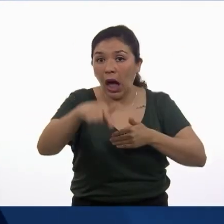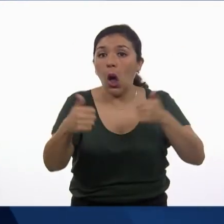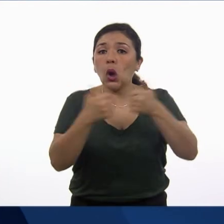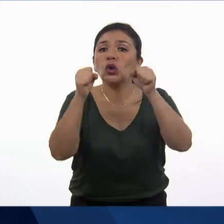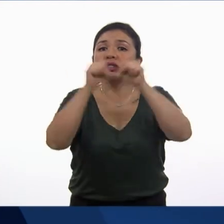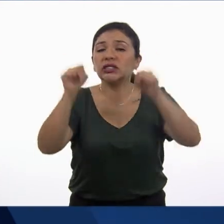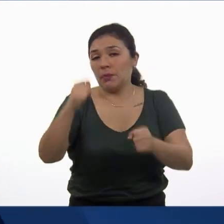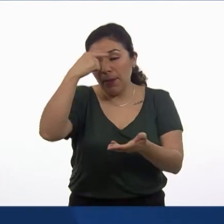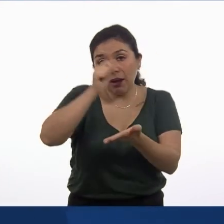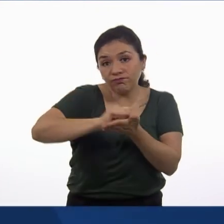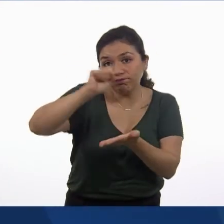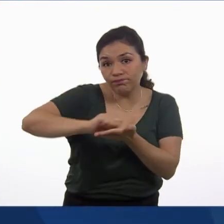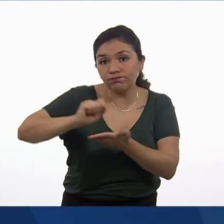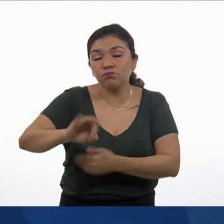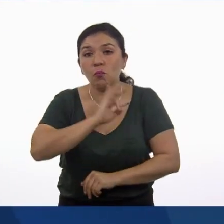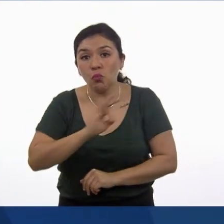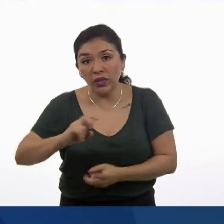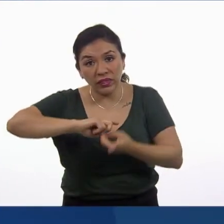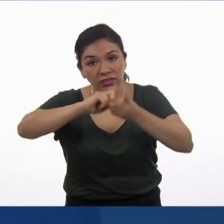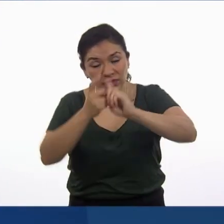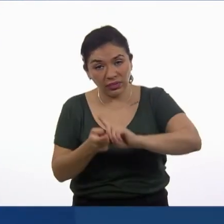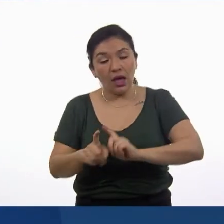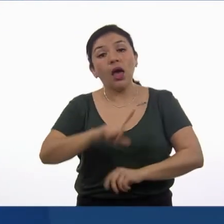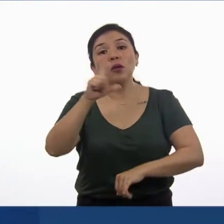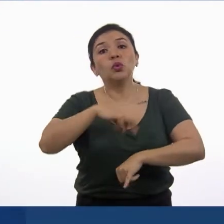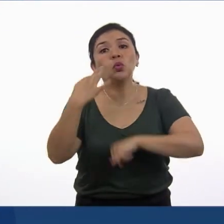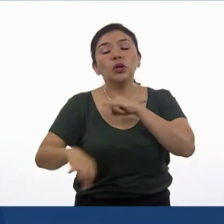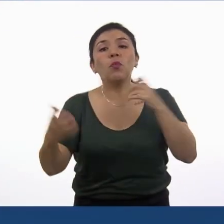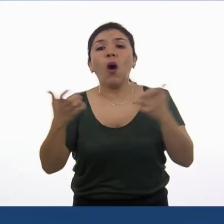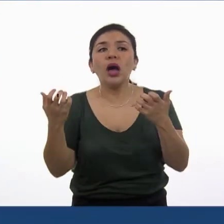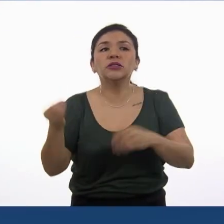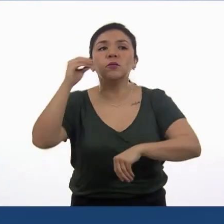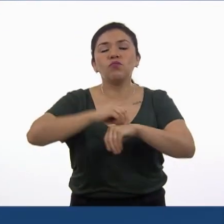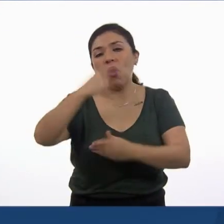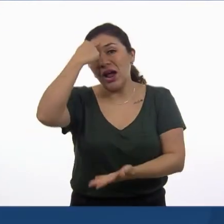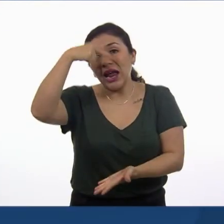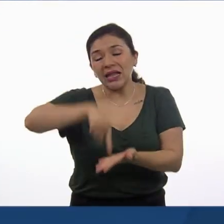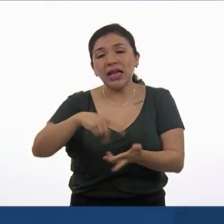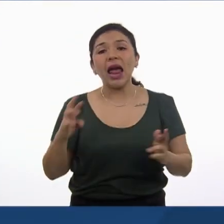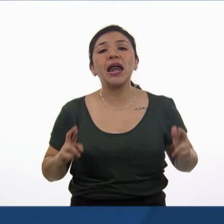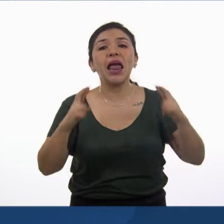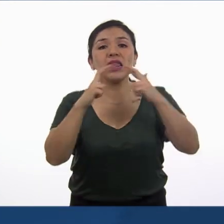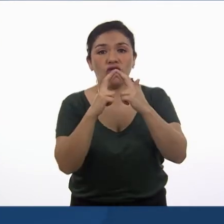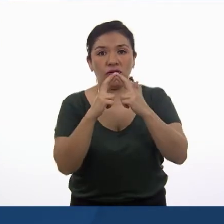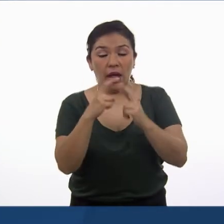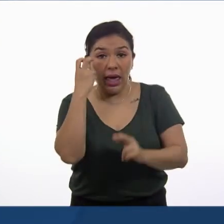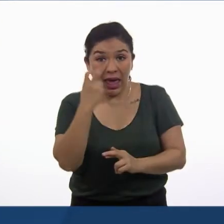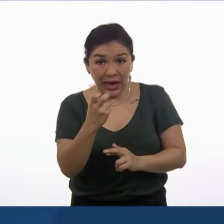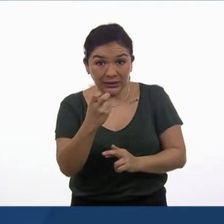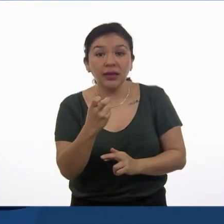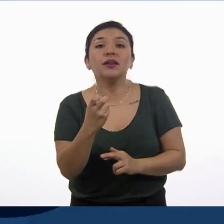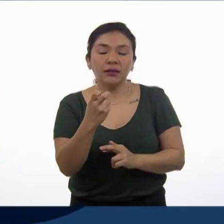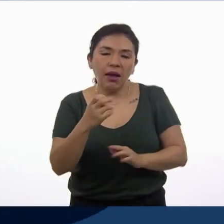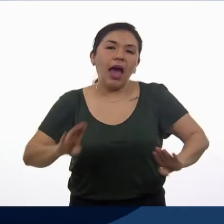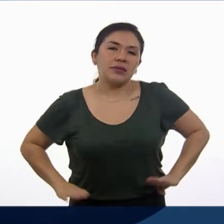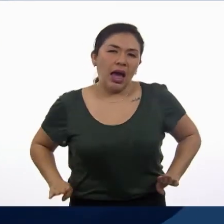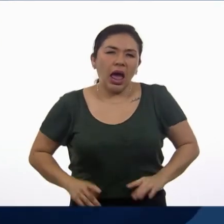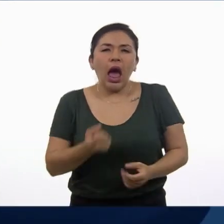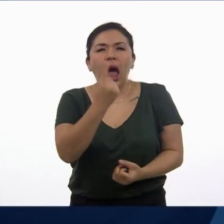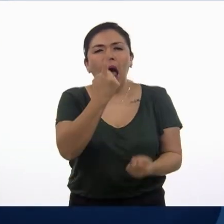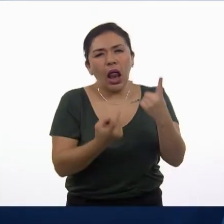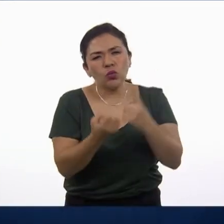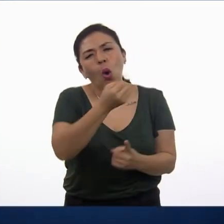de escritura. Finalmente, van a desarrollar un sistema de creencias religiosas. Estas, algunas van teniendo